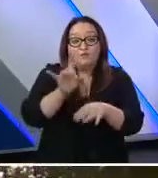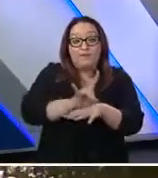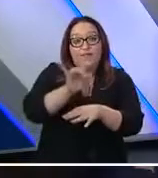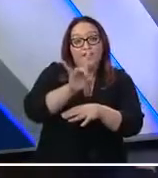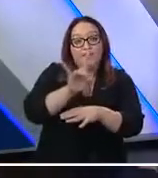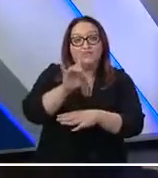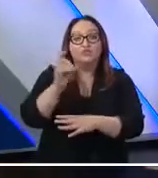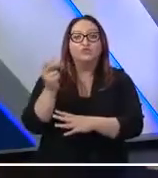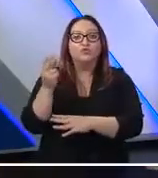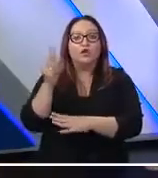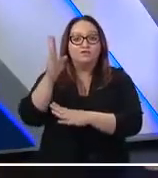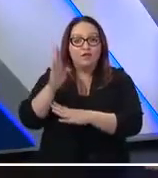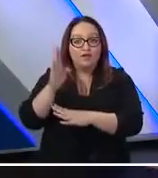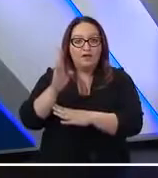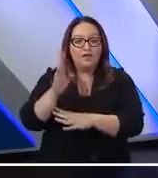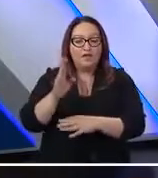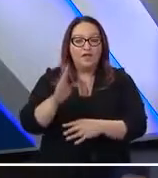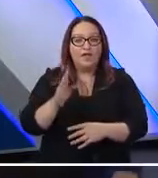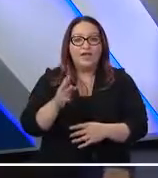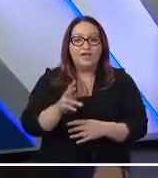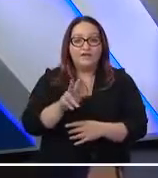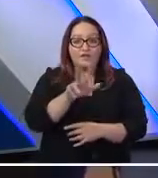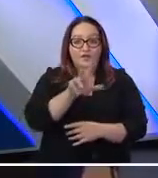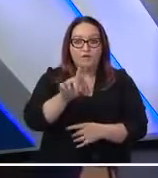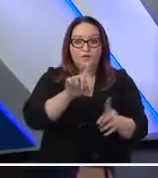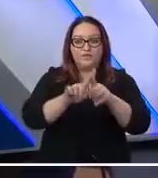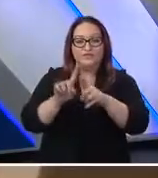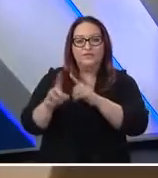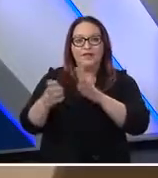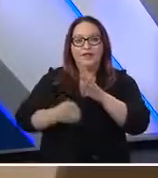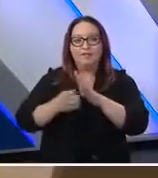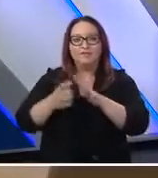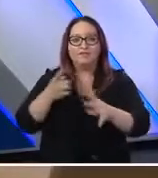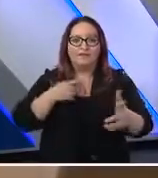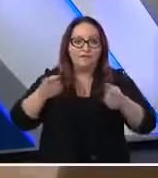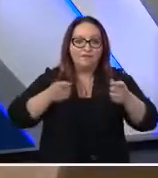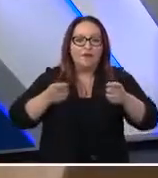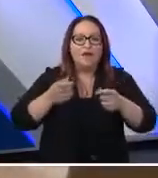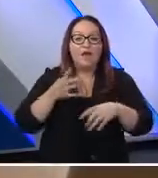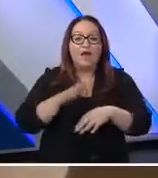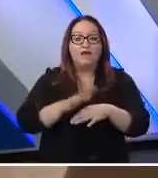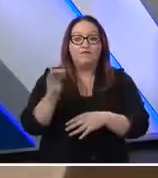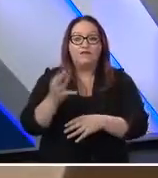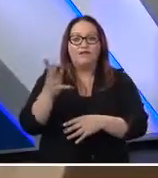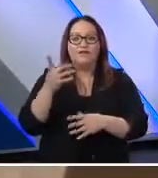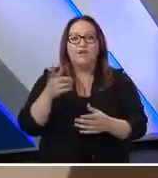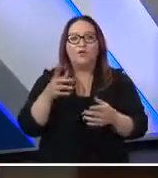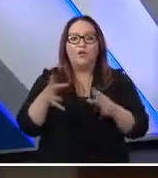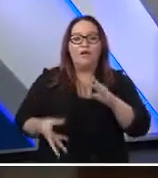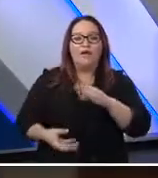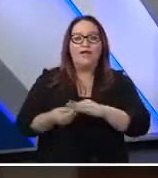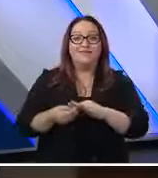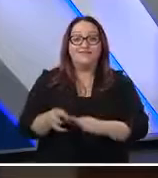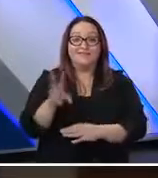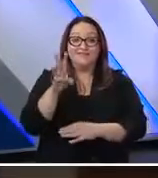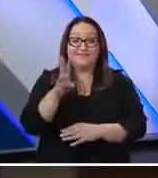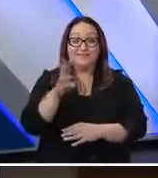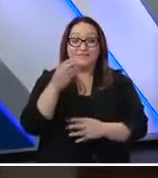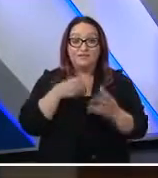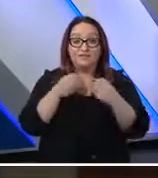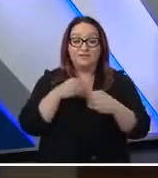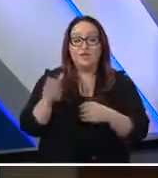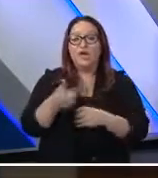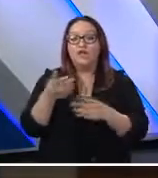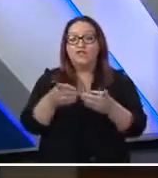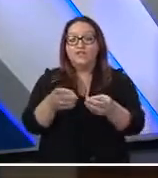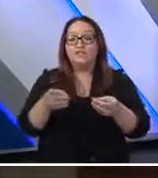a 12 de mediodía en las 31 primarias que administran mientras que el viernes ampliarán a 6 comidas otros distritos también